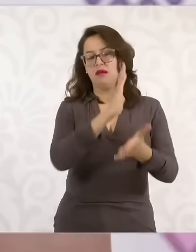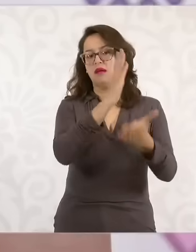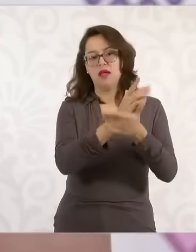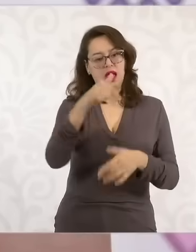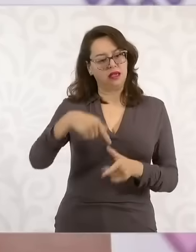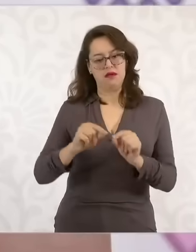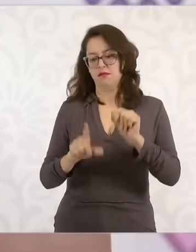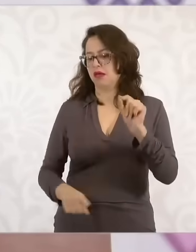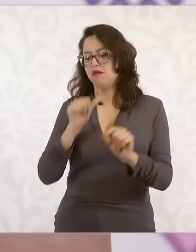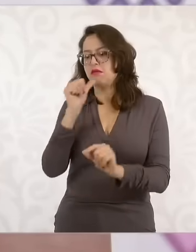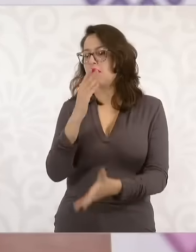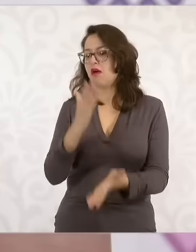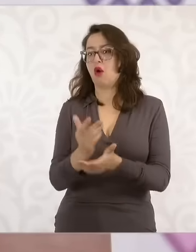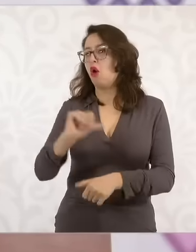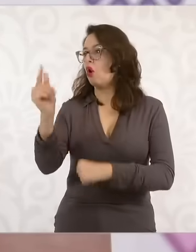lado.